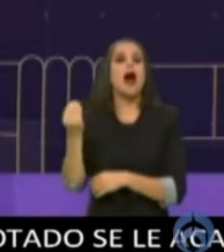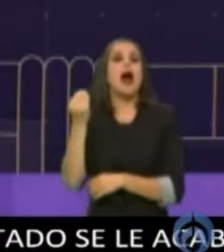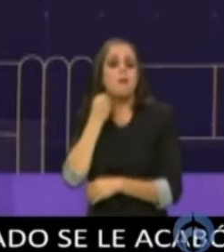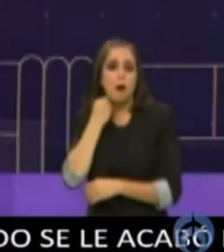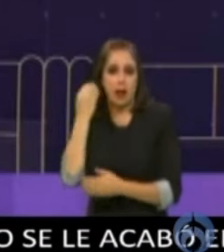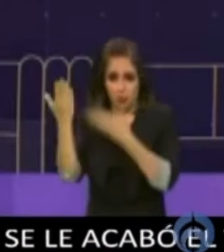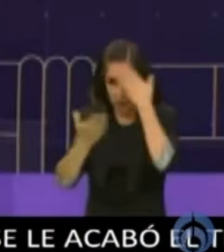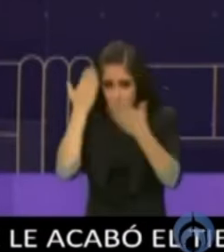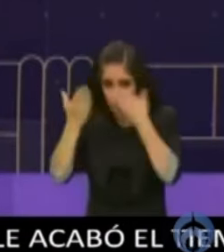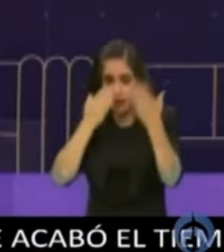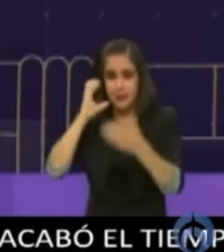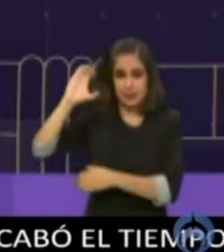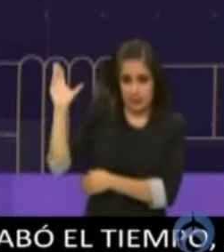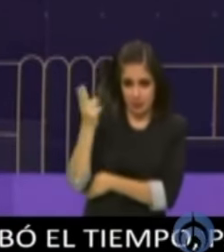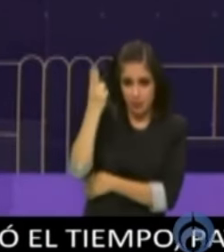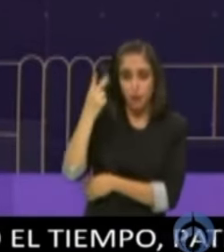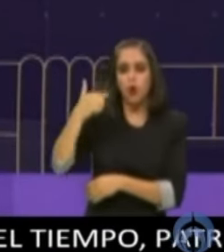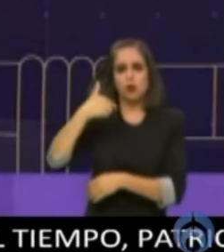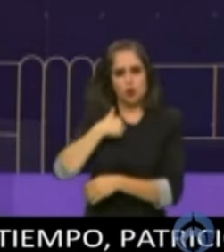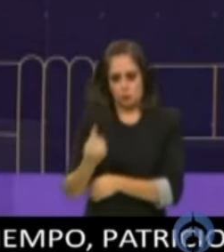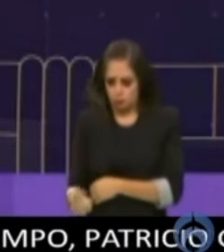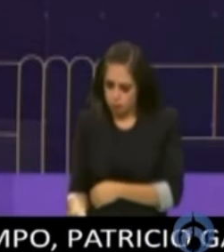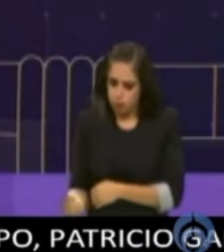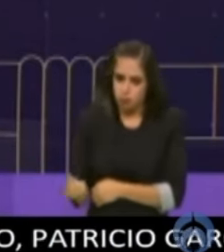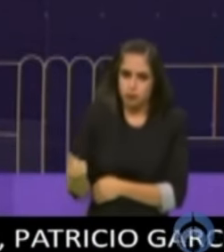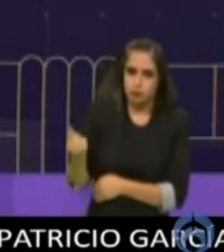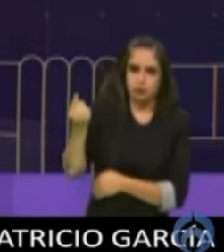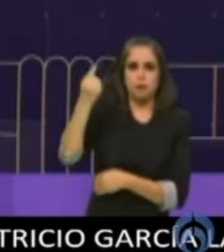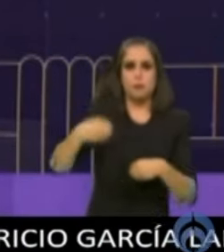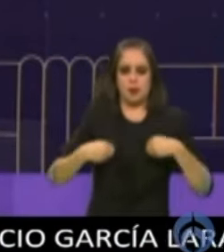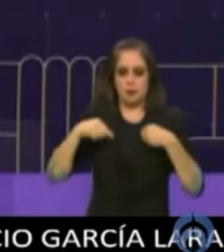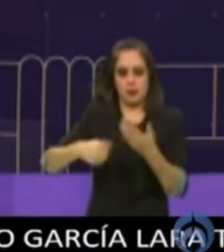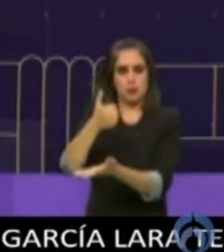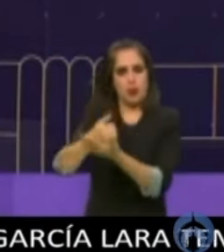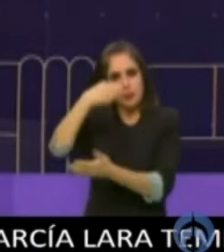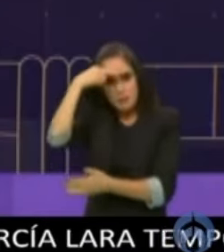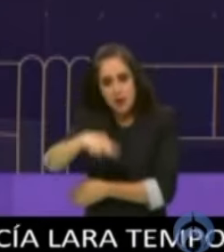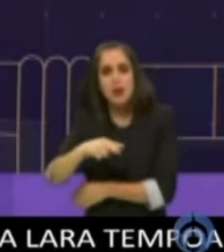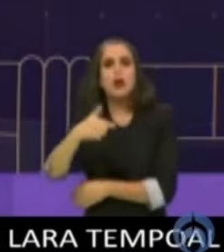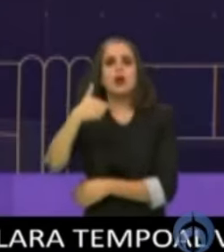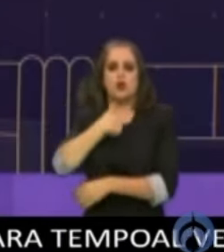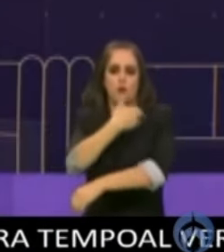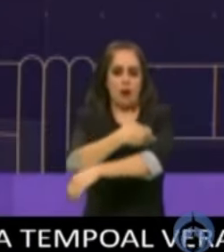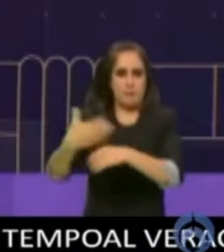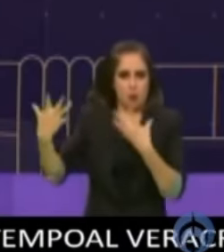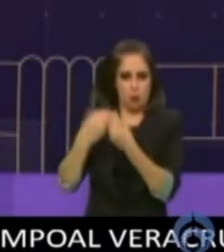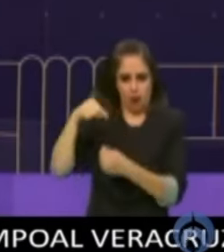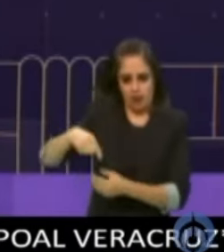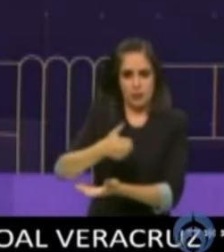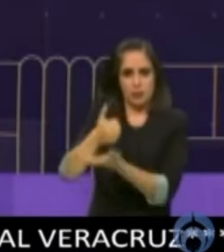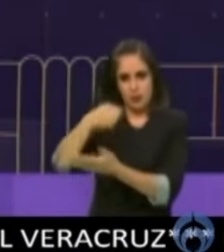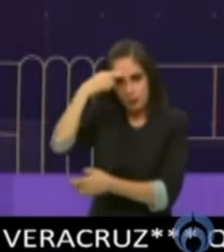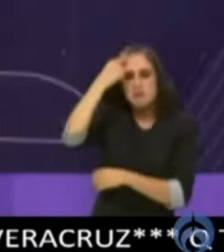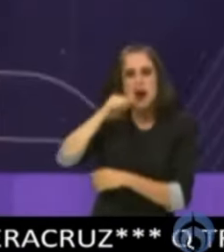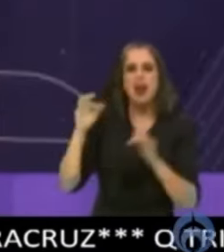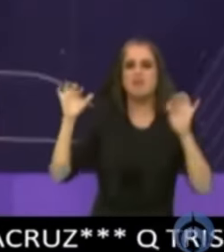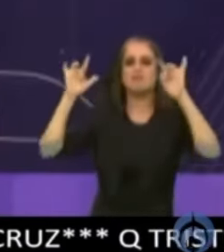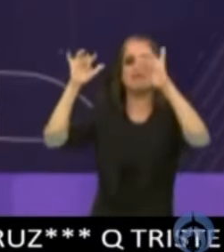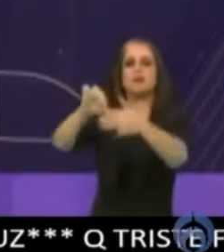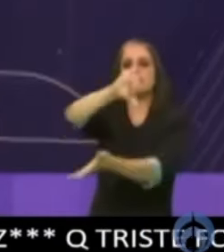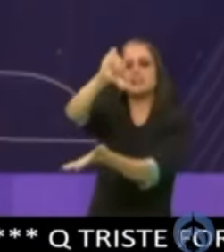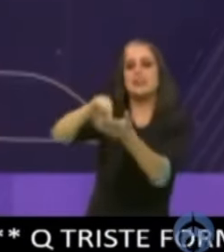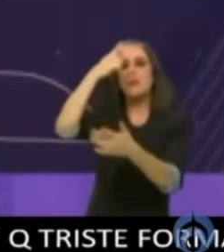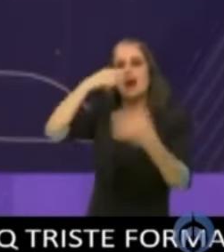contribuyen en nada a un verdadero debate, Pepe. Sí también quisiera resaltar